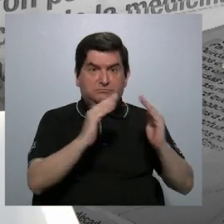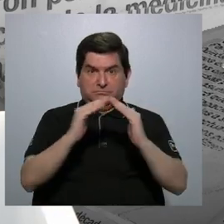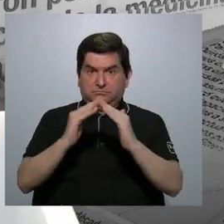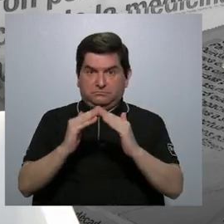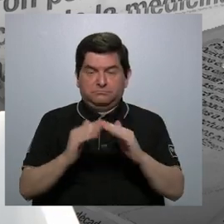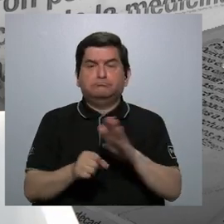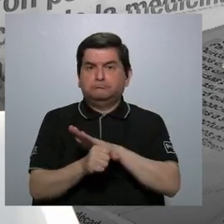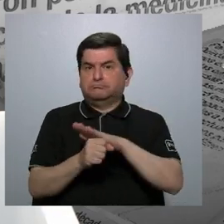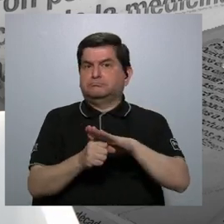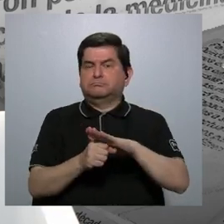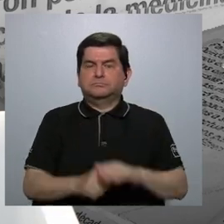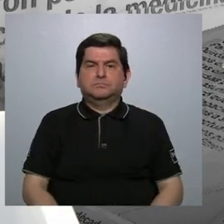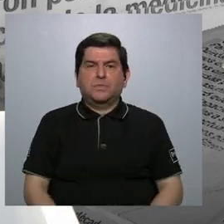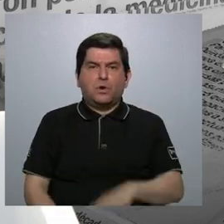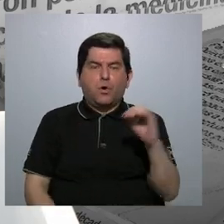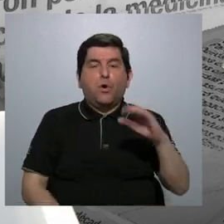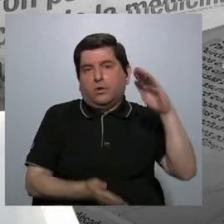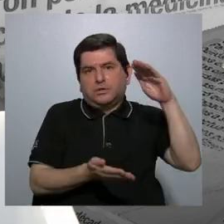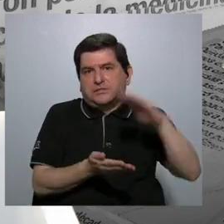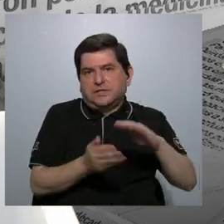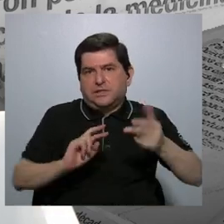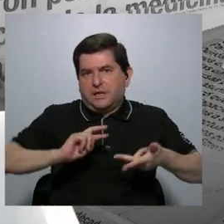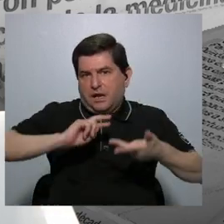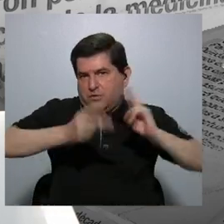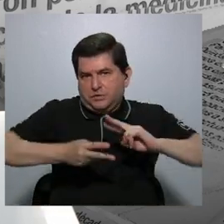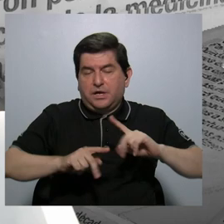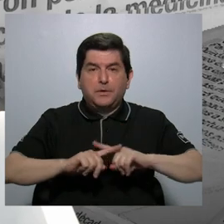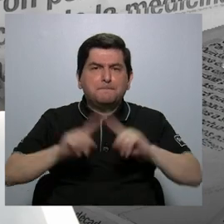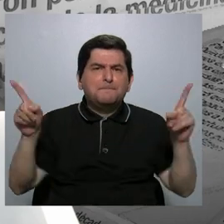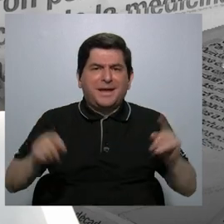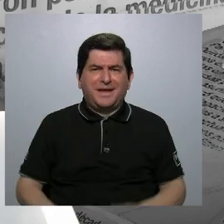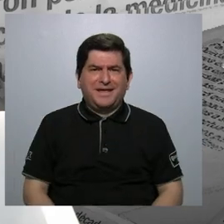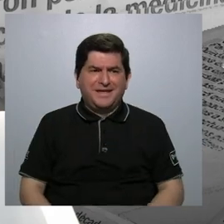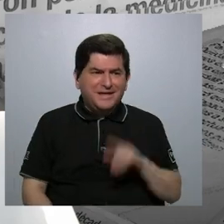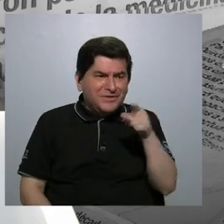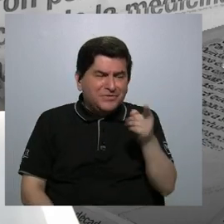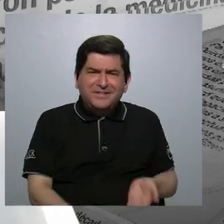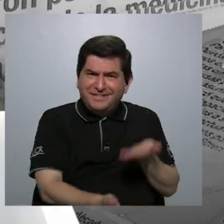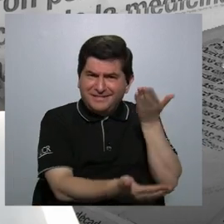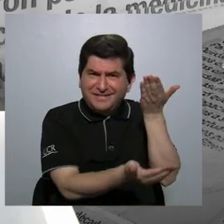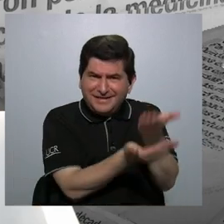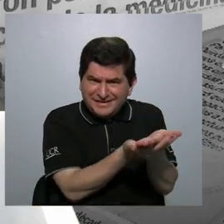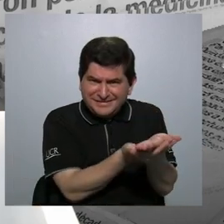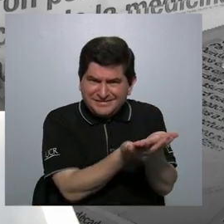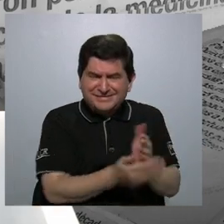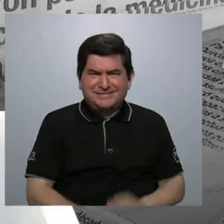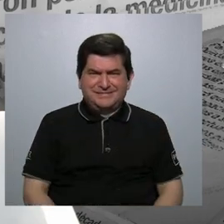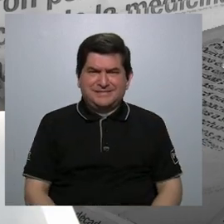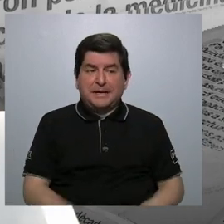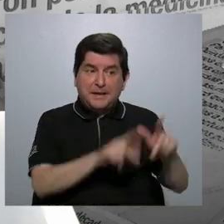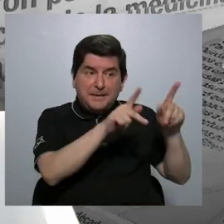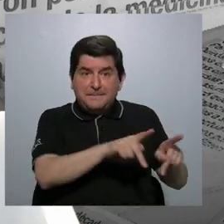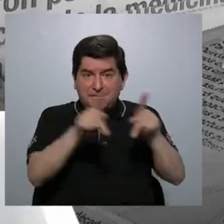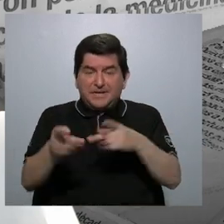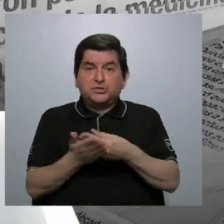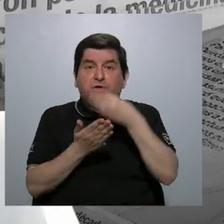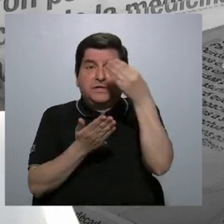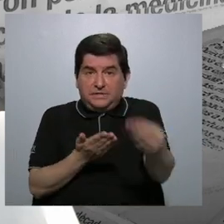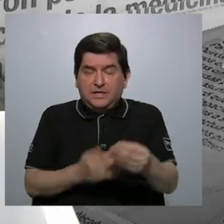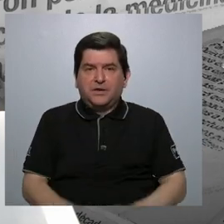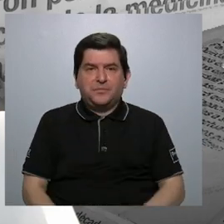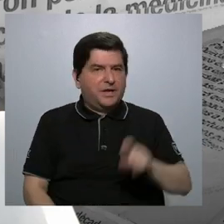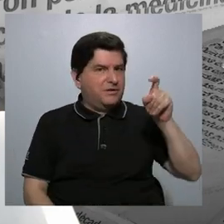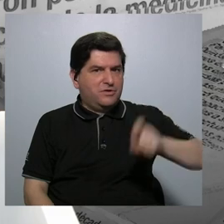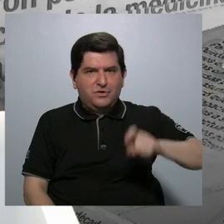está llenando. Si no, estaría bajando. Lo que pasa es que mucha de esa oferta o mucha de la gente que compra la vivienda